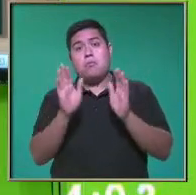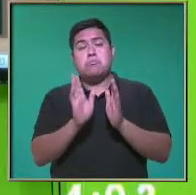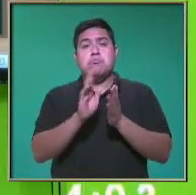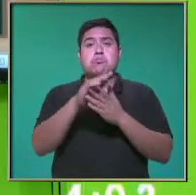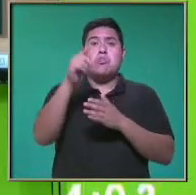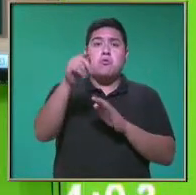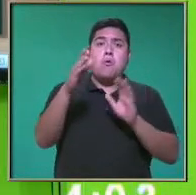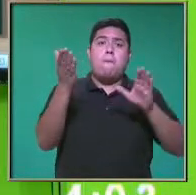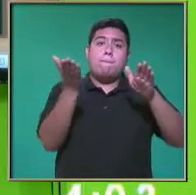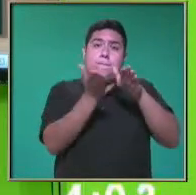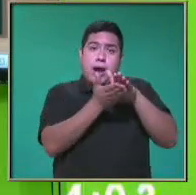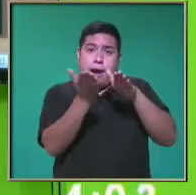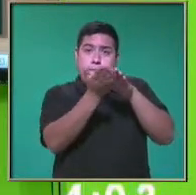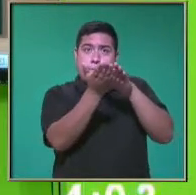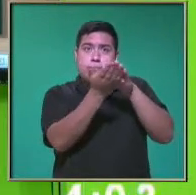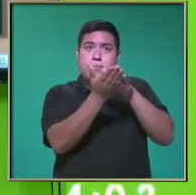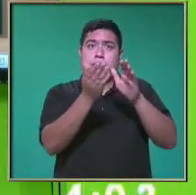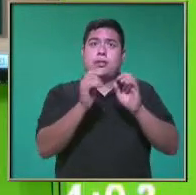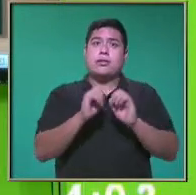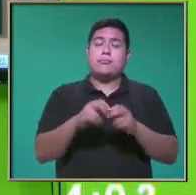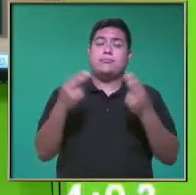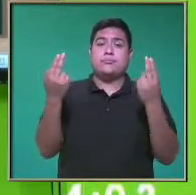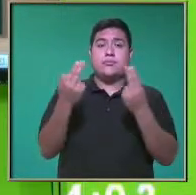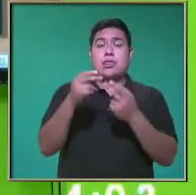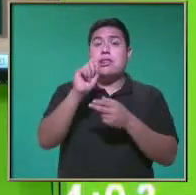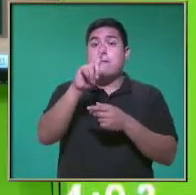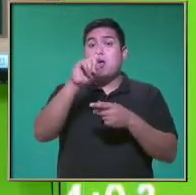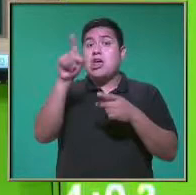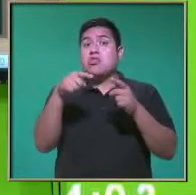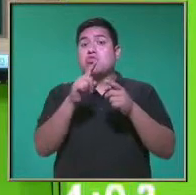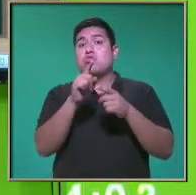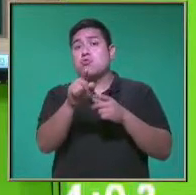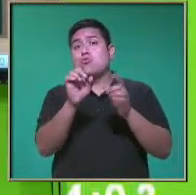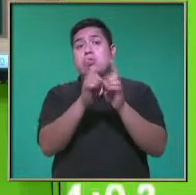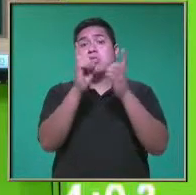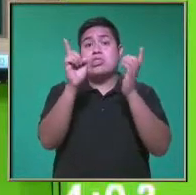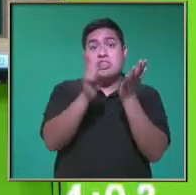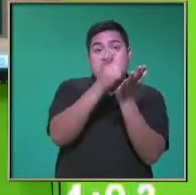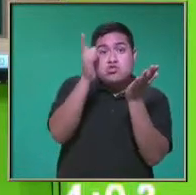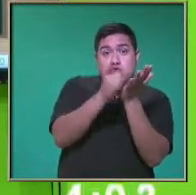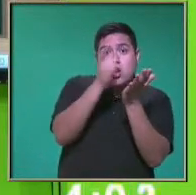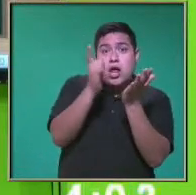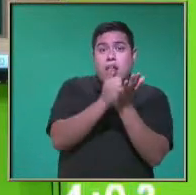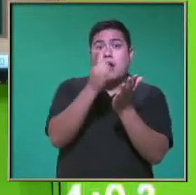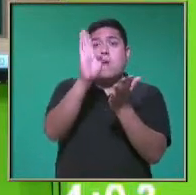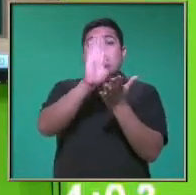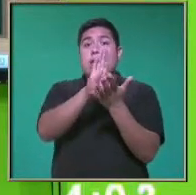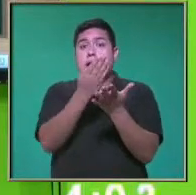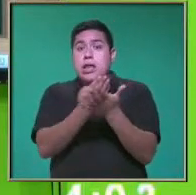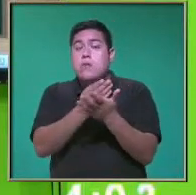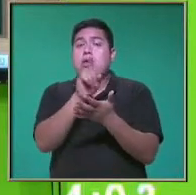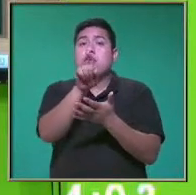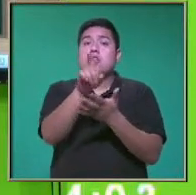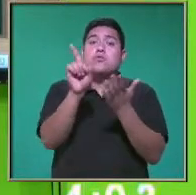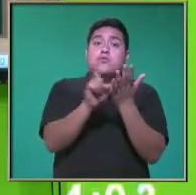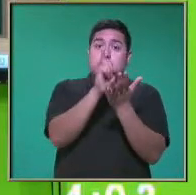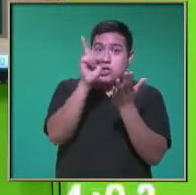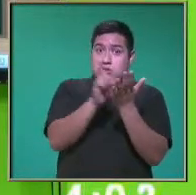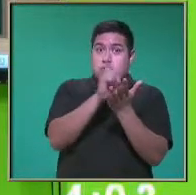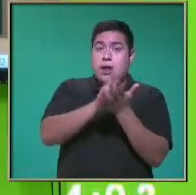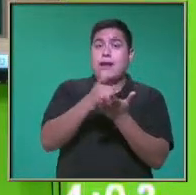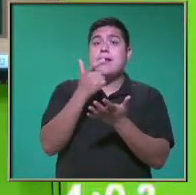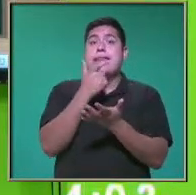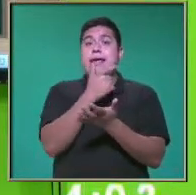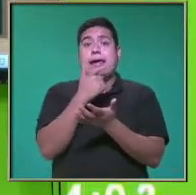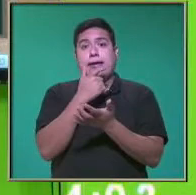and monolingual dictionary. En cada clase te sugiero siempre utilizar tu libreta para tomar notas, tu libro, independientemente de la editorial,